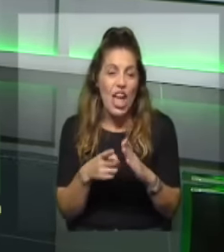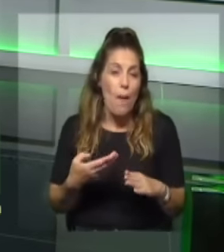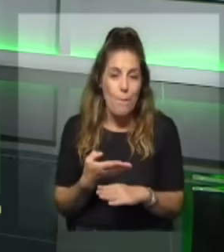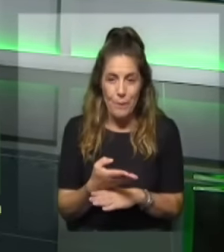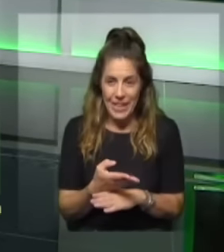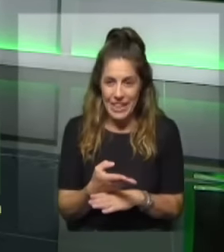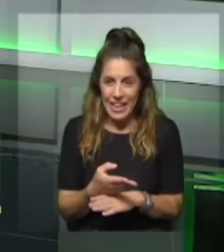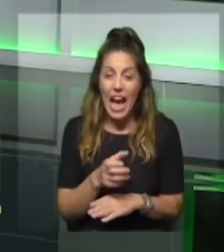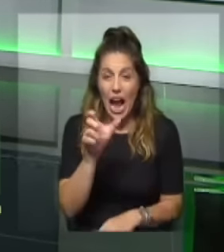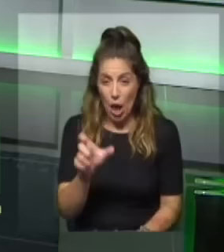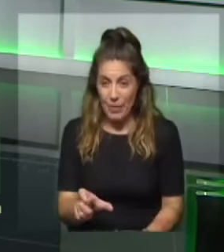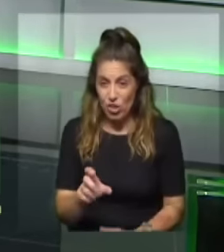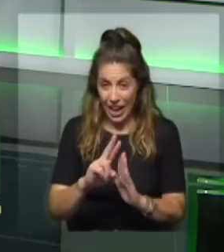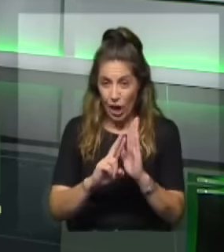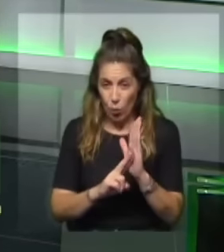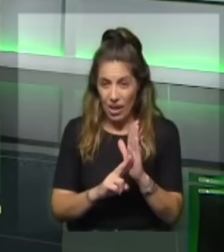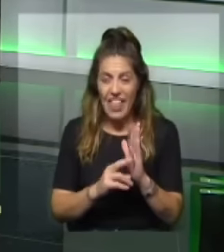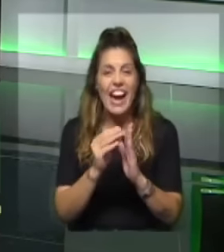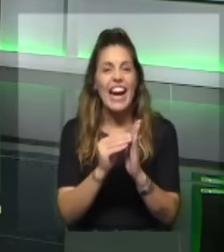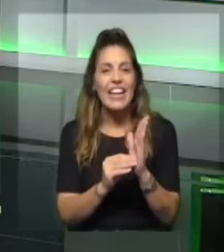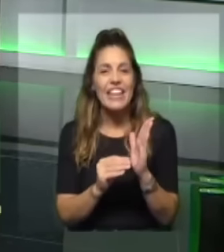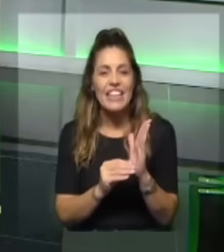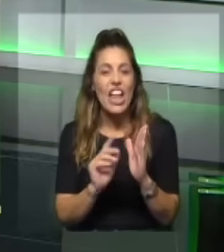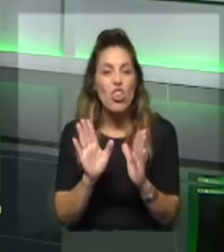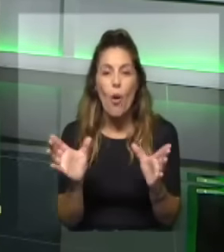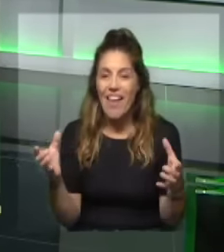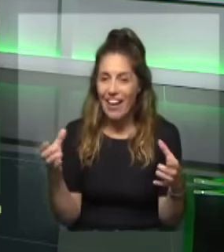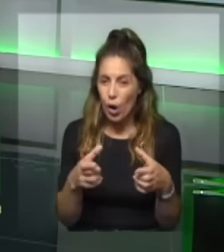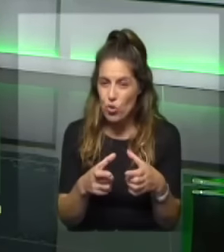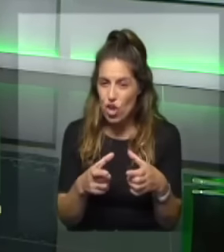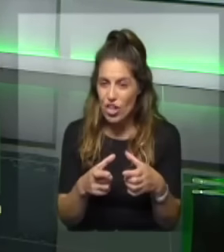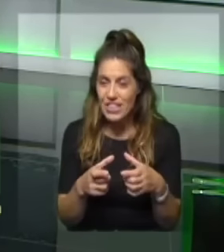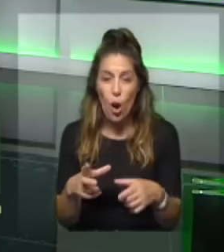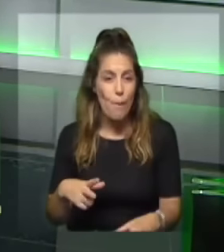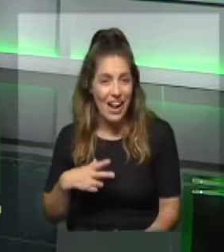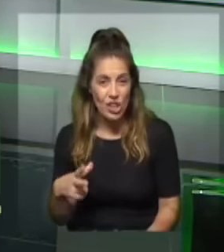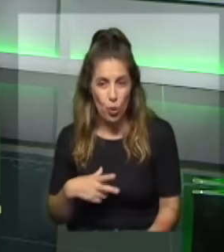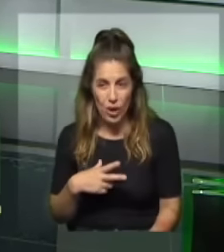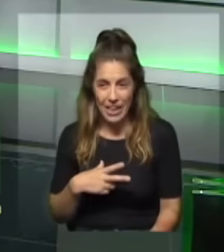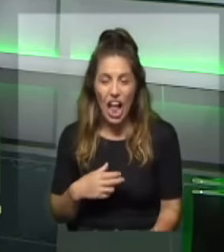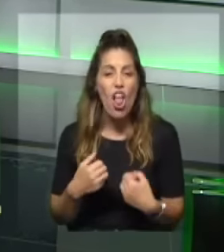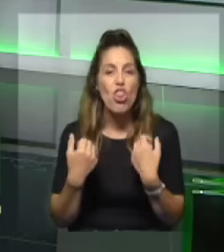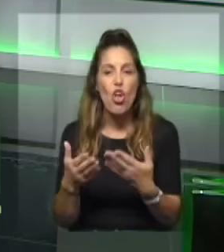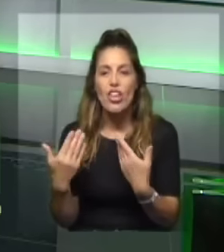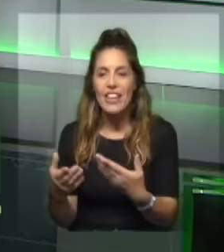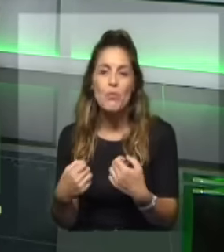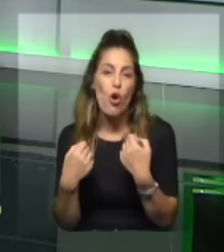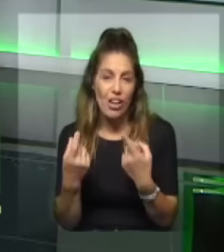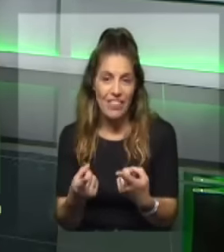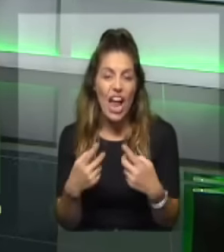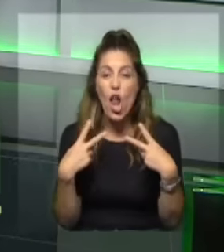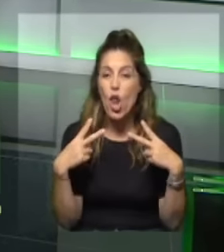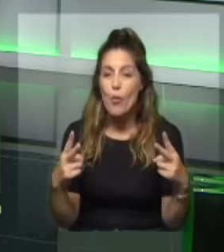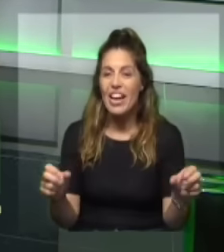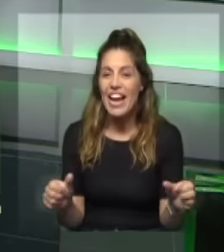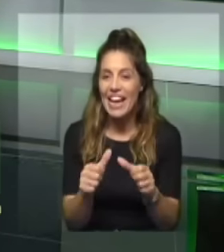los sujetos regulados que registren todas las las reuniones que sostengan con particulares los donativos que reciban y los viajes que